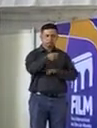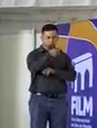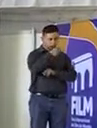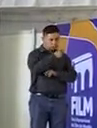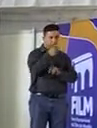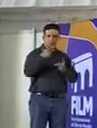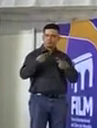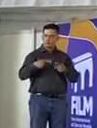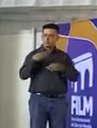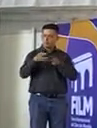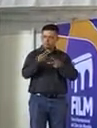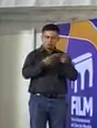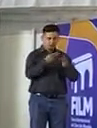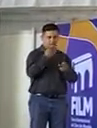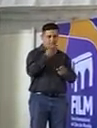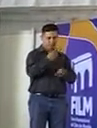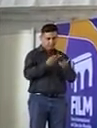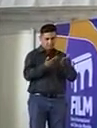todos bienvenidos.